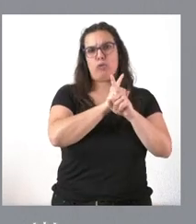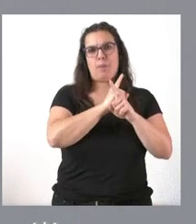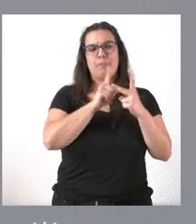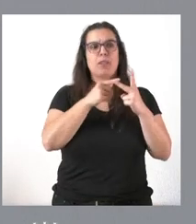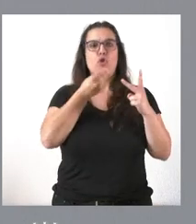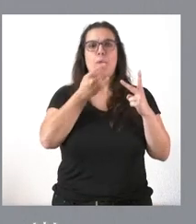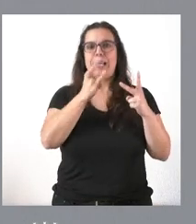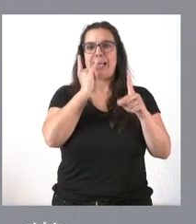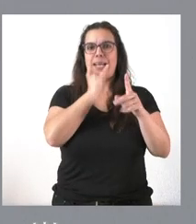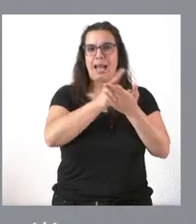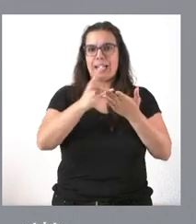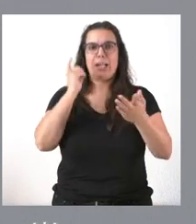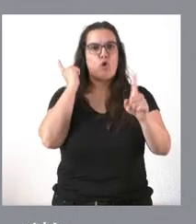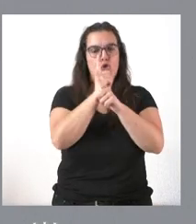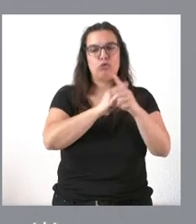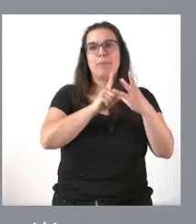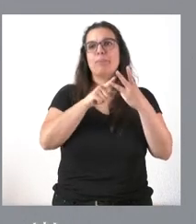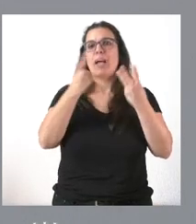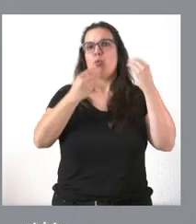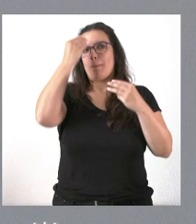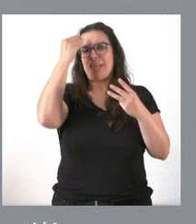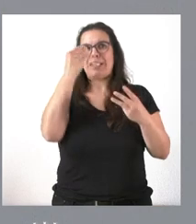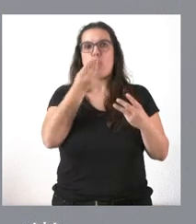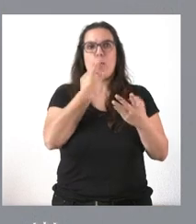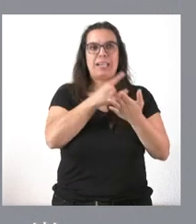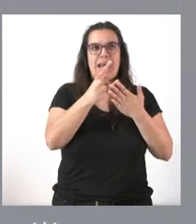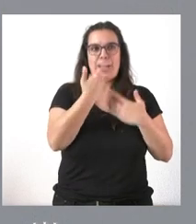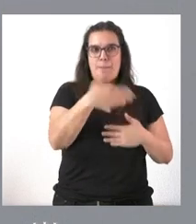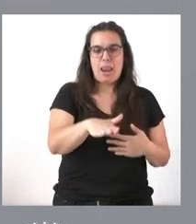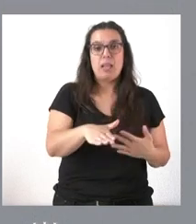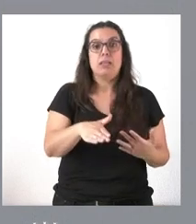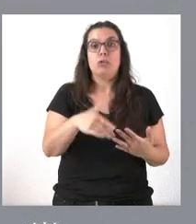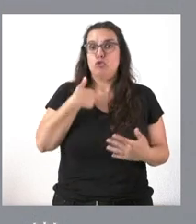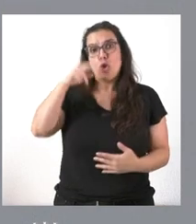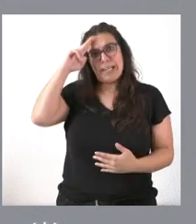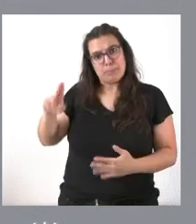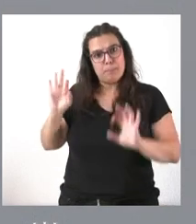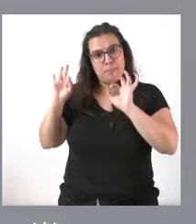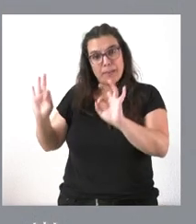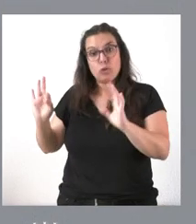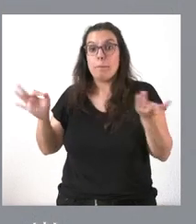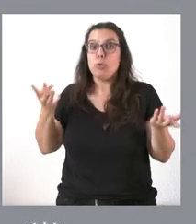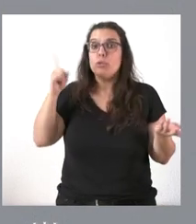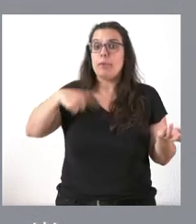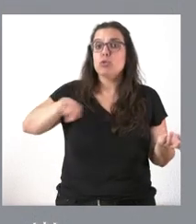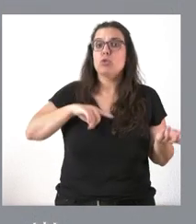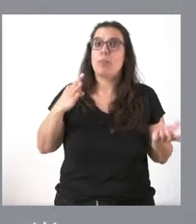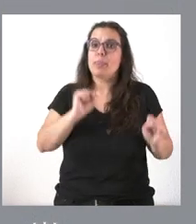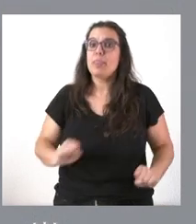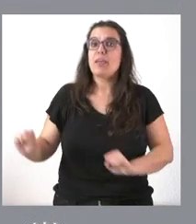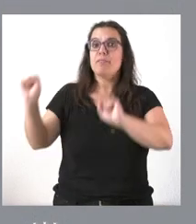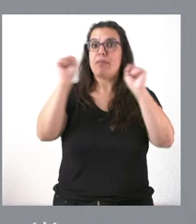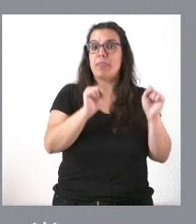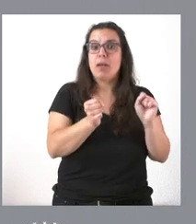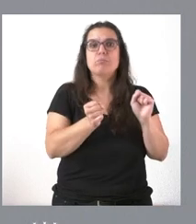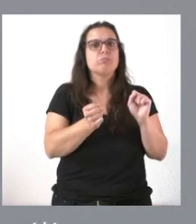del consumo de carne que creen que el consumo de carnes negativo y yo lo respeto pero también nosotros estamos por defender que se